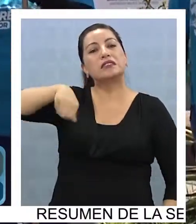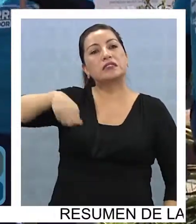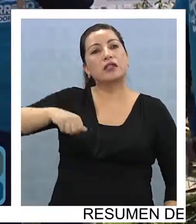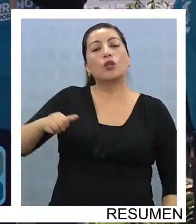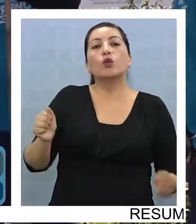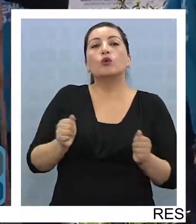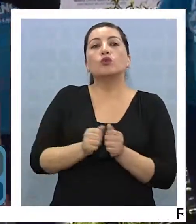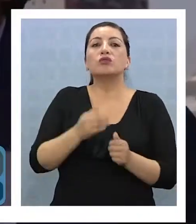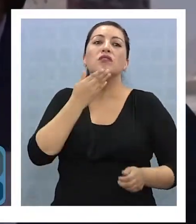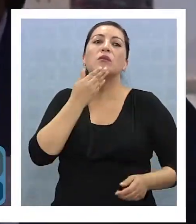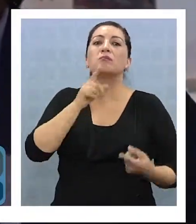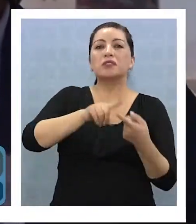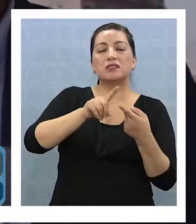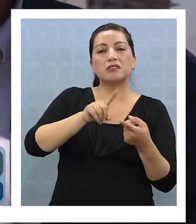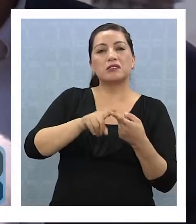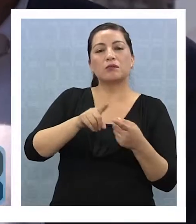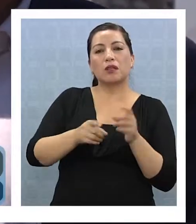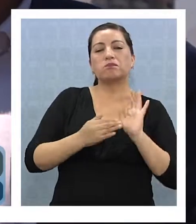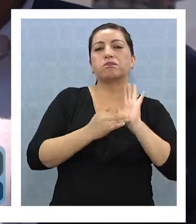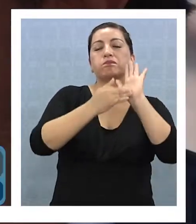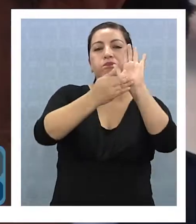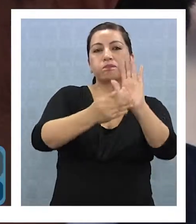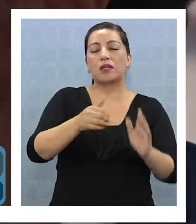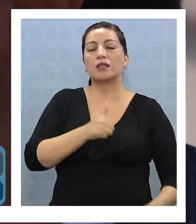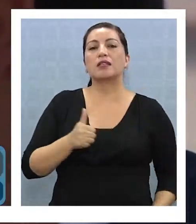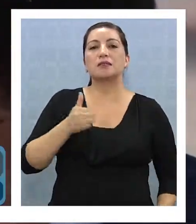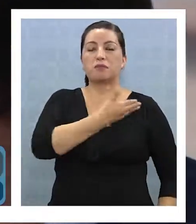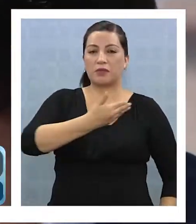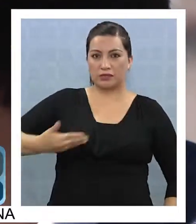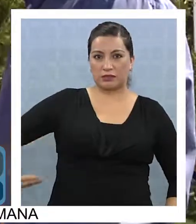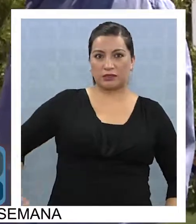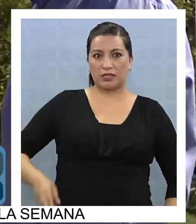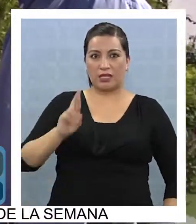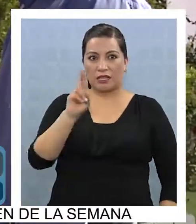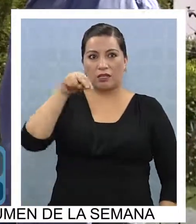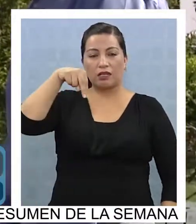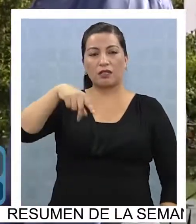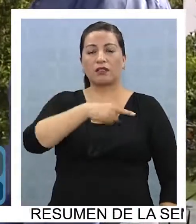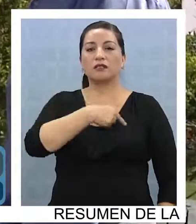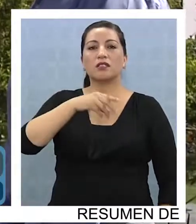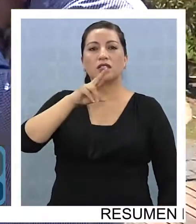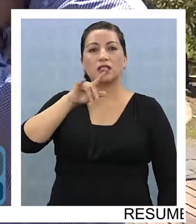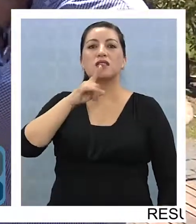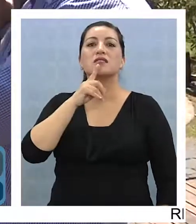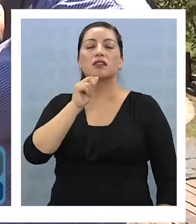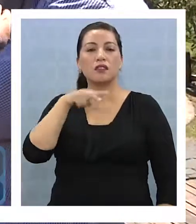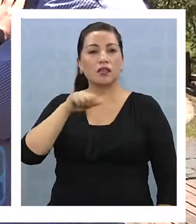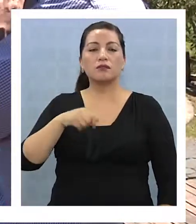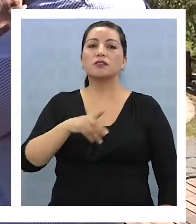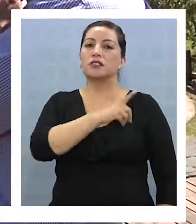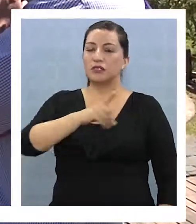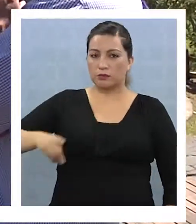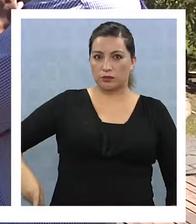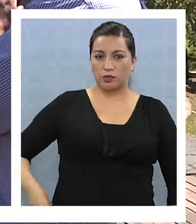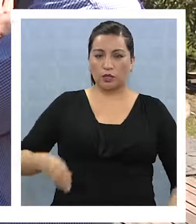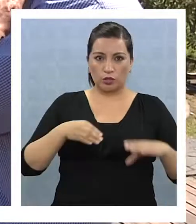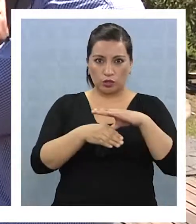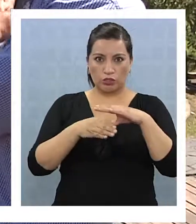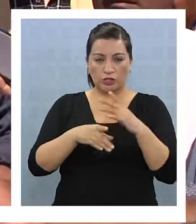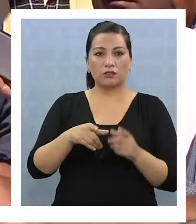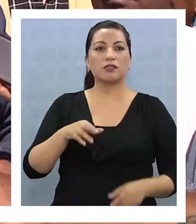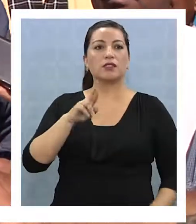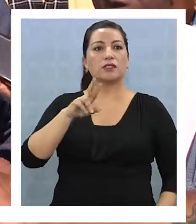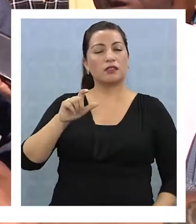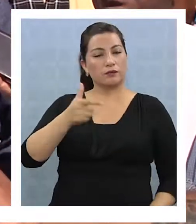Junto a él, también participaron de su proclamación el presidente de Renovación Nacional, Christian Monkeberg, candidatos a diputados y al Consejo Regional.